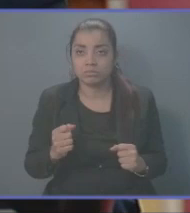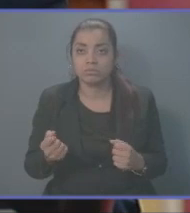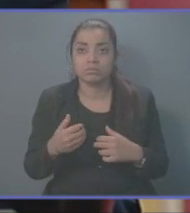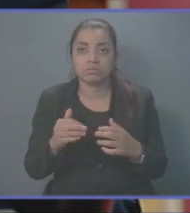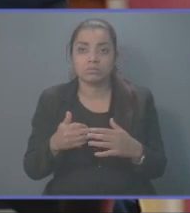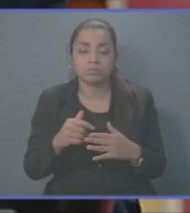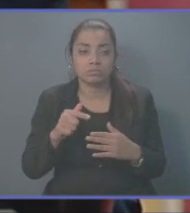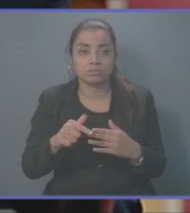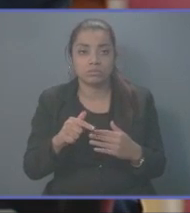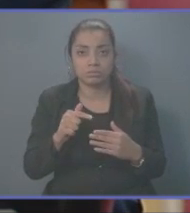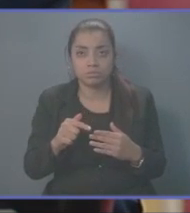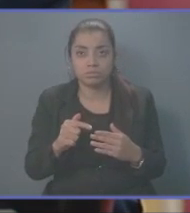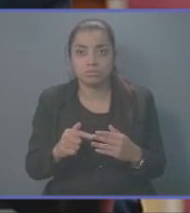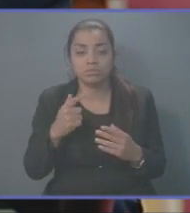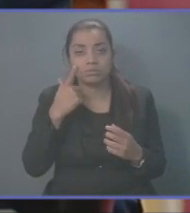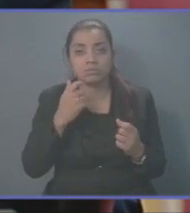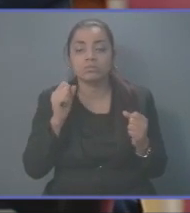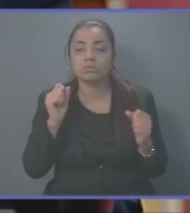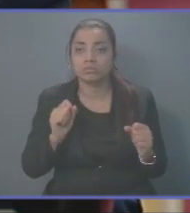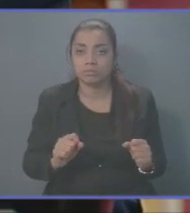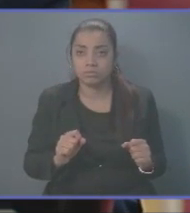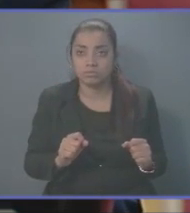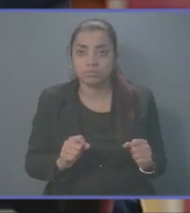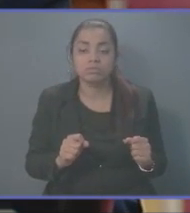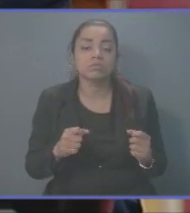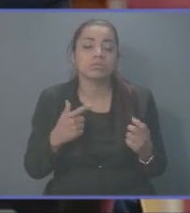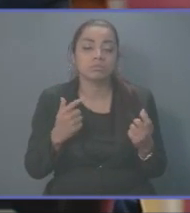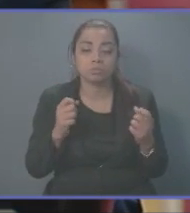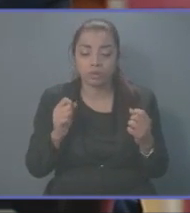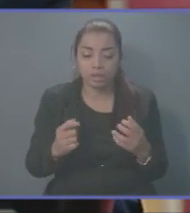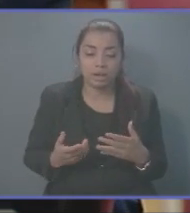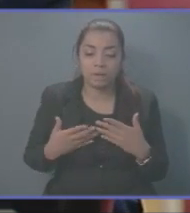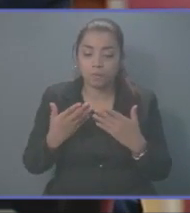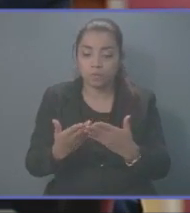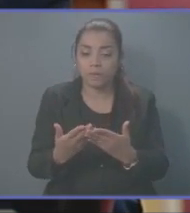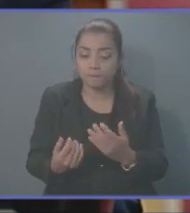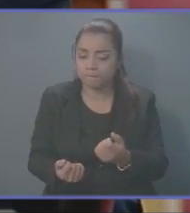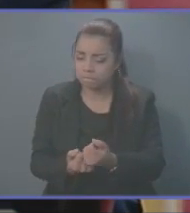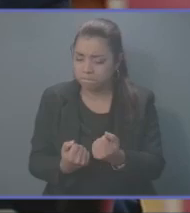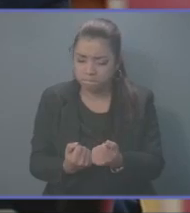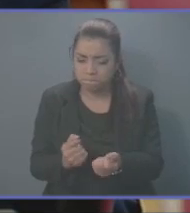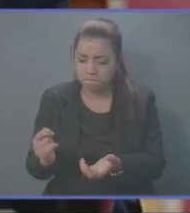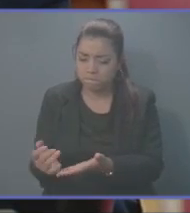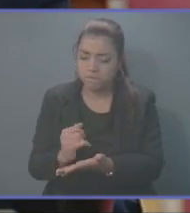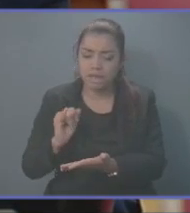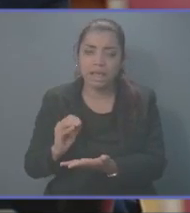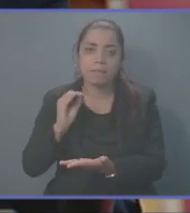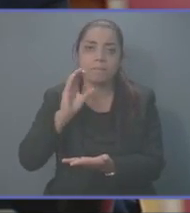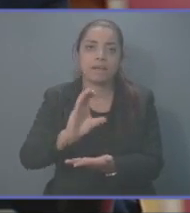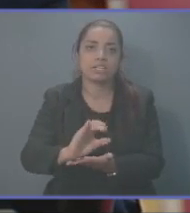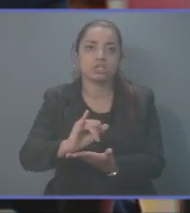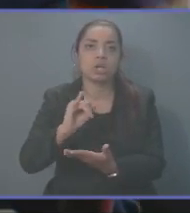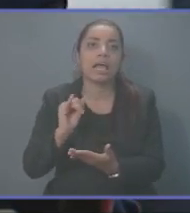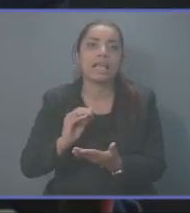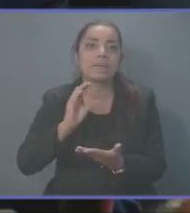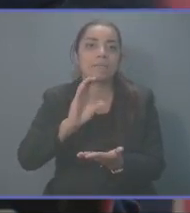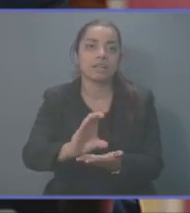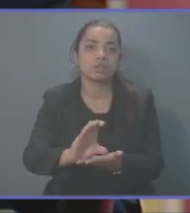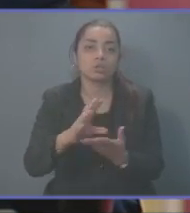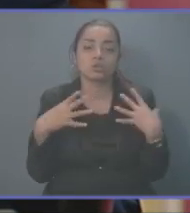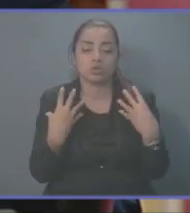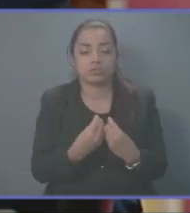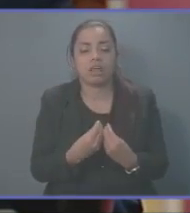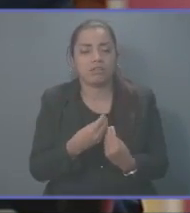cantidad de tributos que contribuirá significativamente a la inversión social que favorecerá a la población